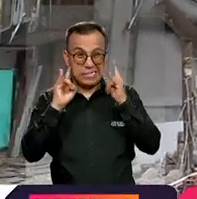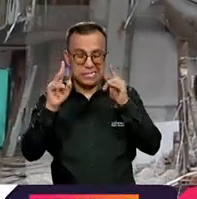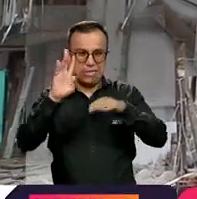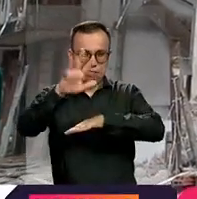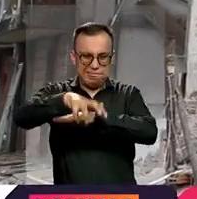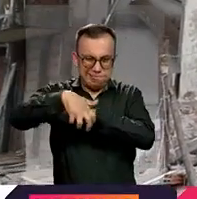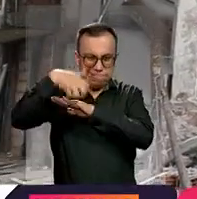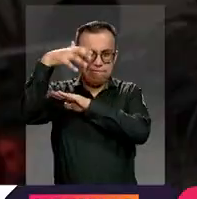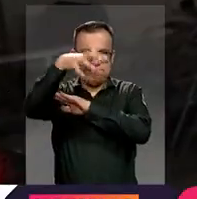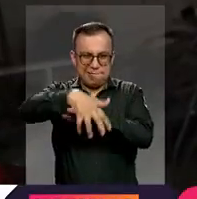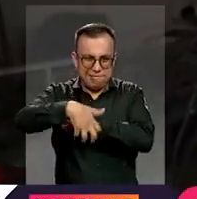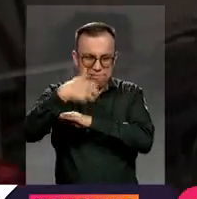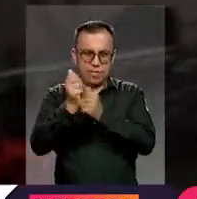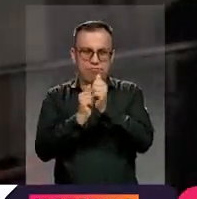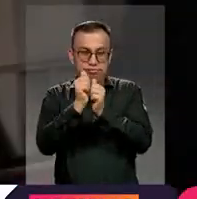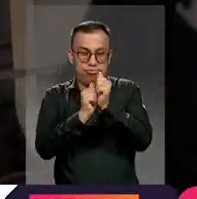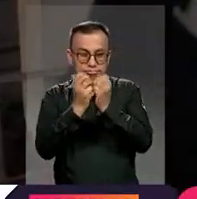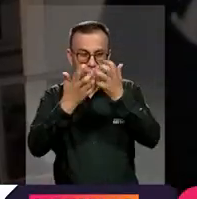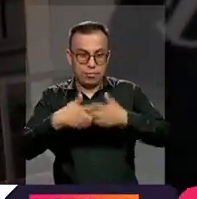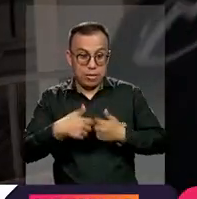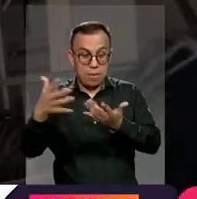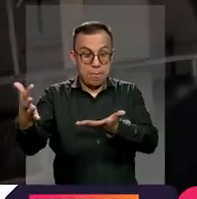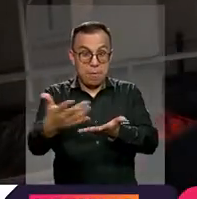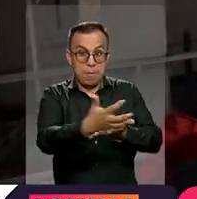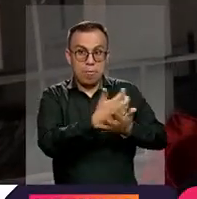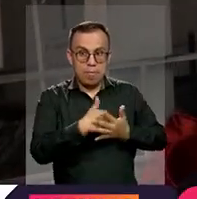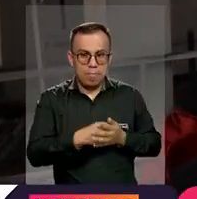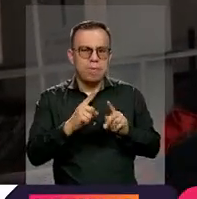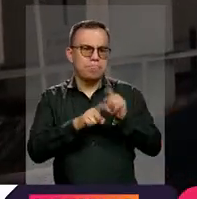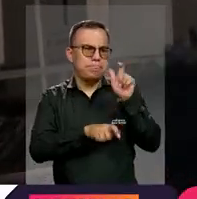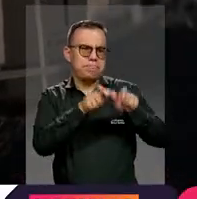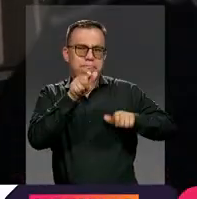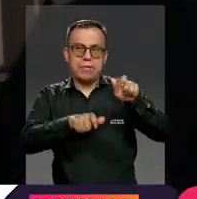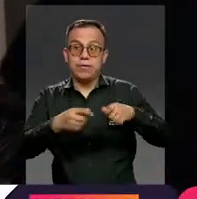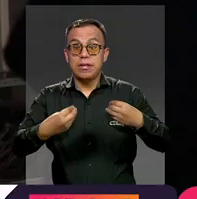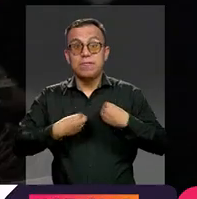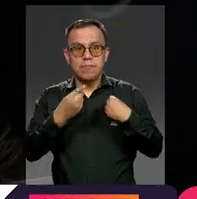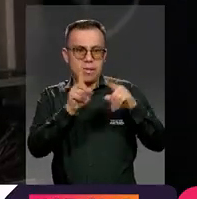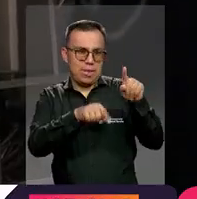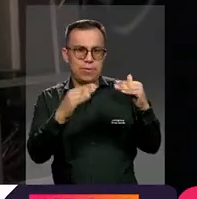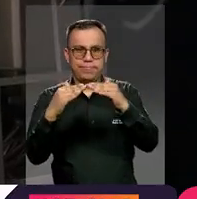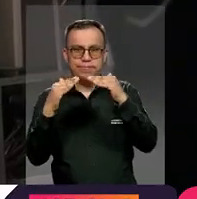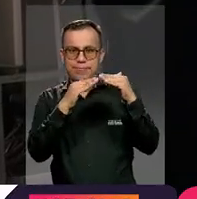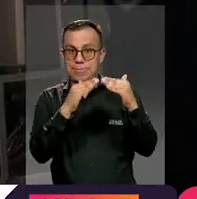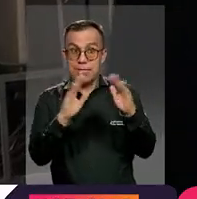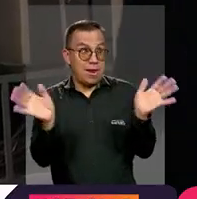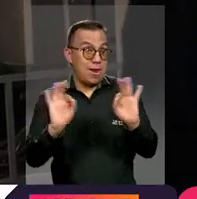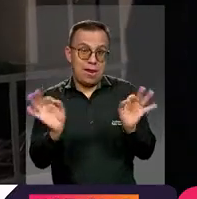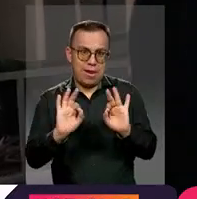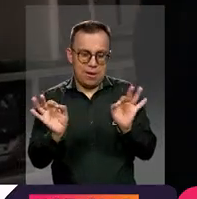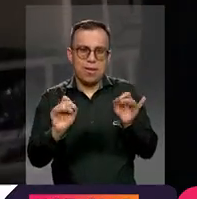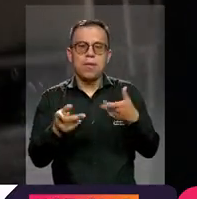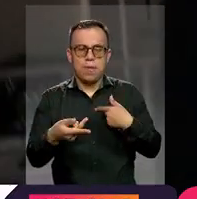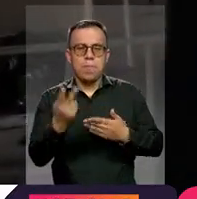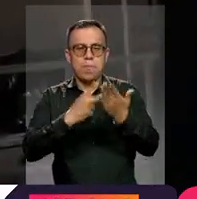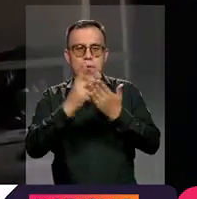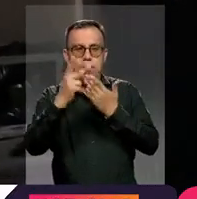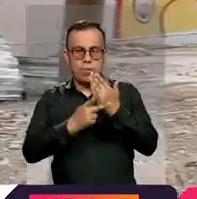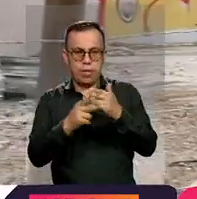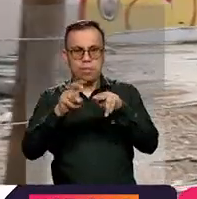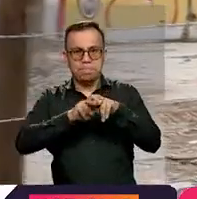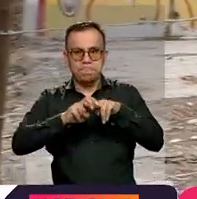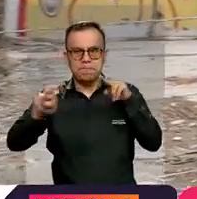la maquinaria encargada de demoler y retirar escombros, las personas que aún habitan algunas viviendas que no han sido adquiridas por el proyecto